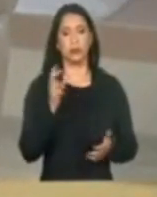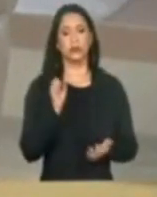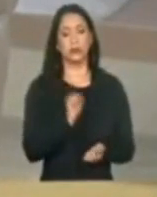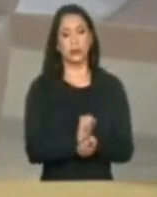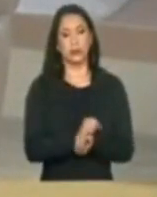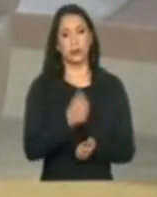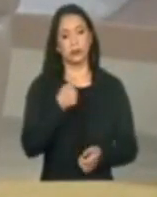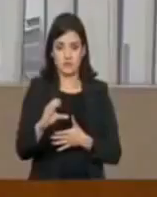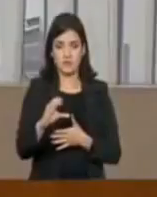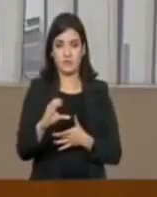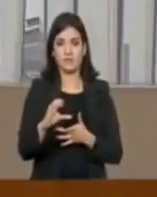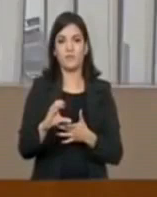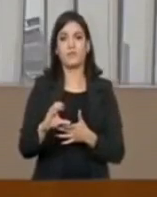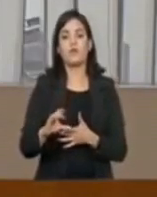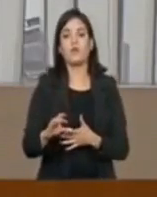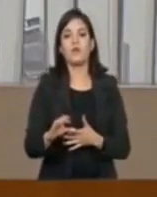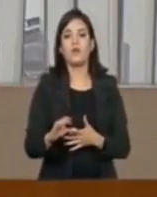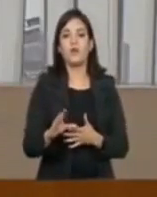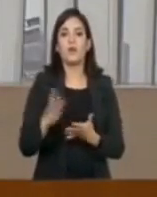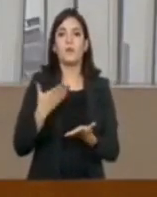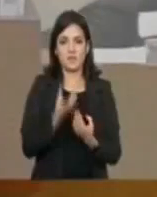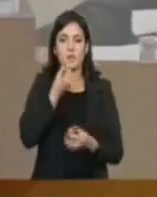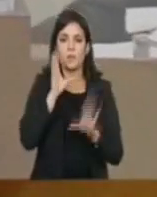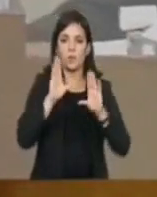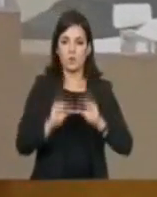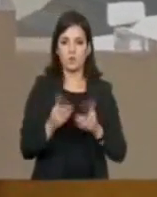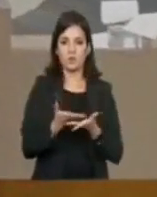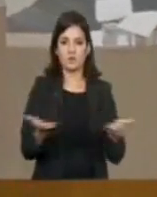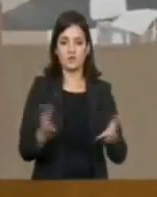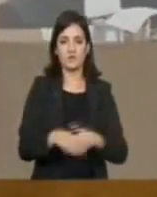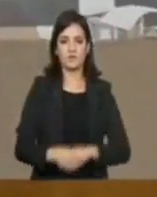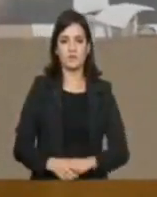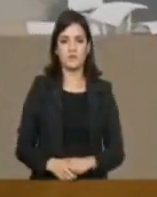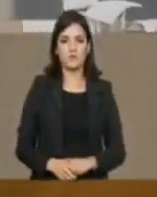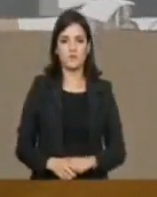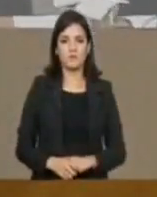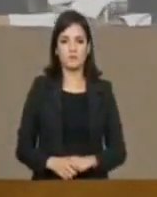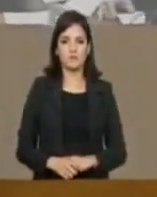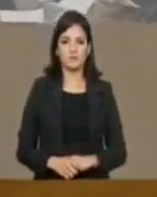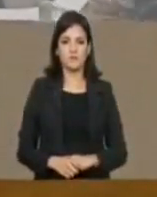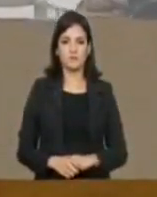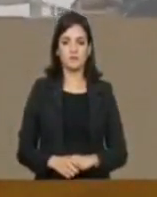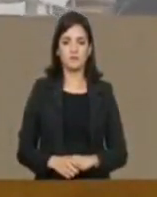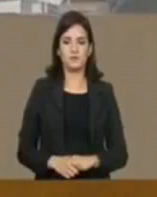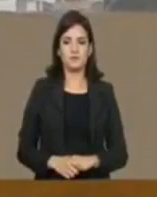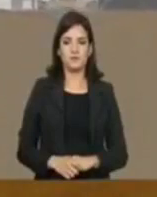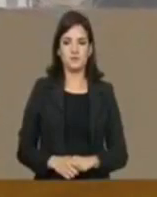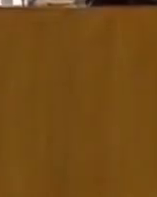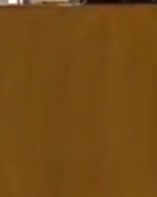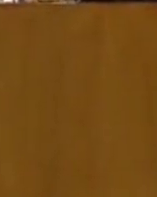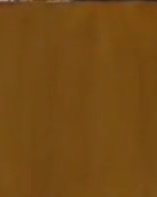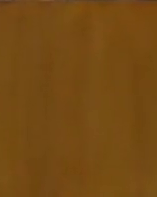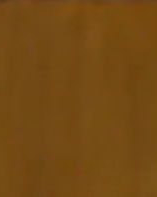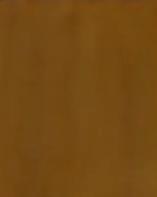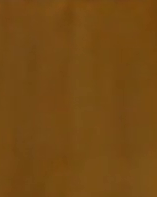una jurisprudencia establecida en 2016 según la cual un condenado en segunda instancia ya podía ingresar a prisión aún con apelaciones